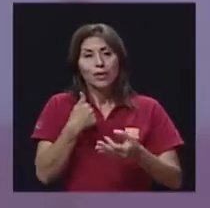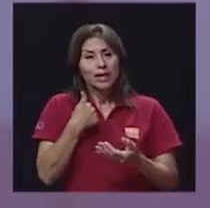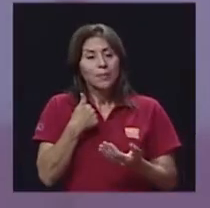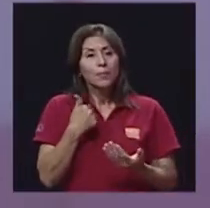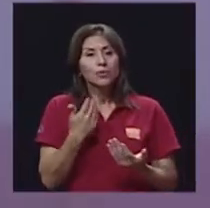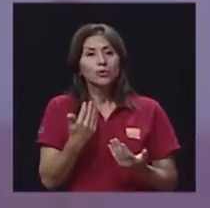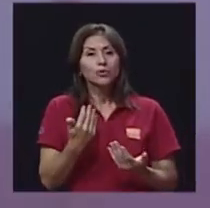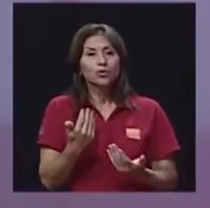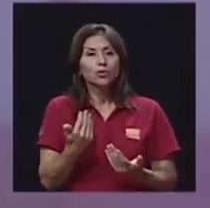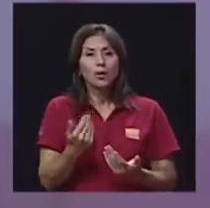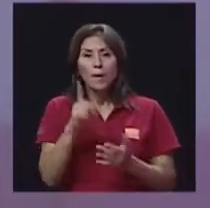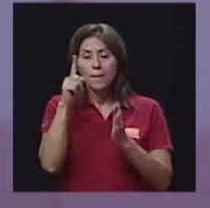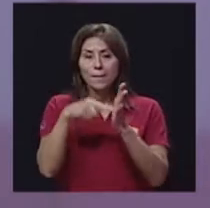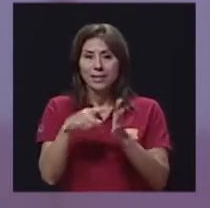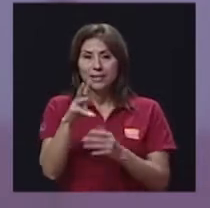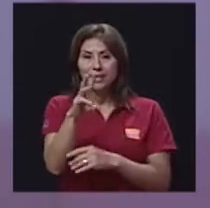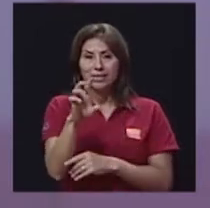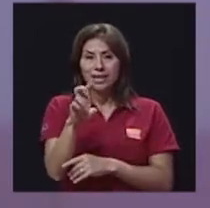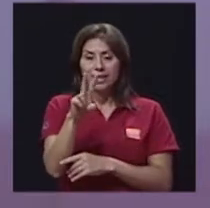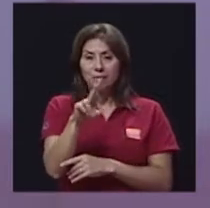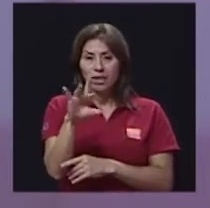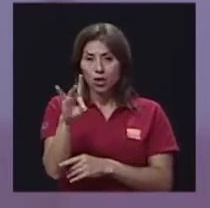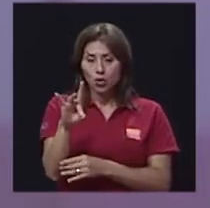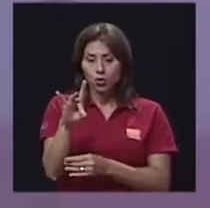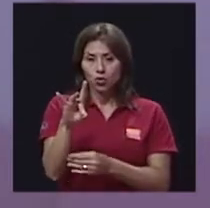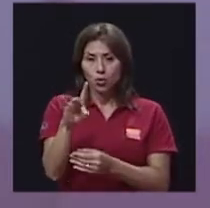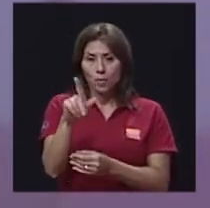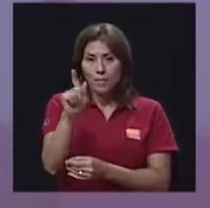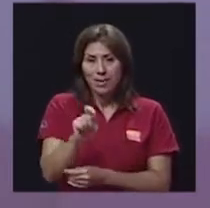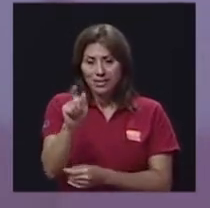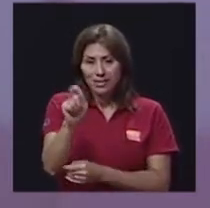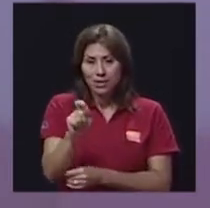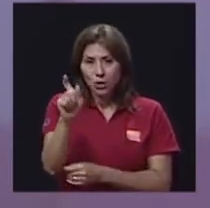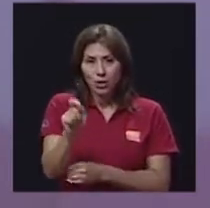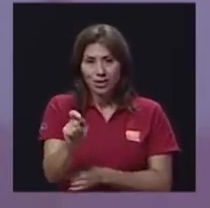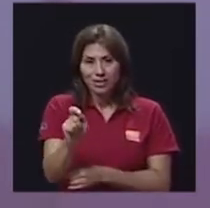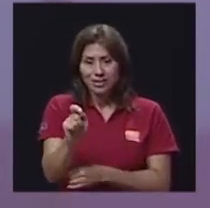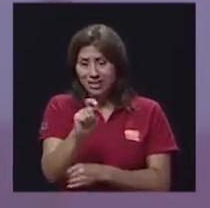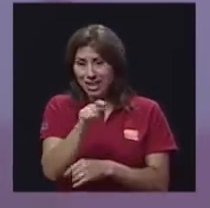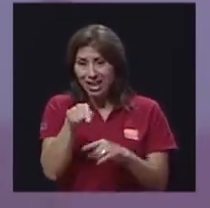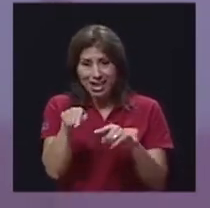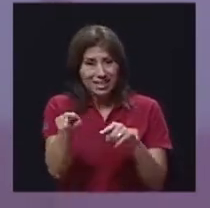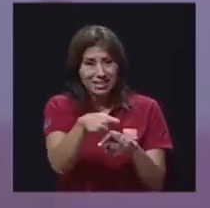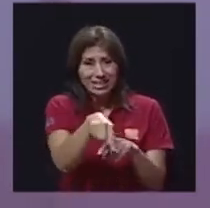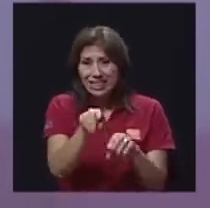tenemos 1.628 pensiones que no sobrepasan los 50.000 colones,